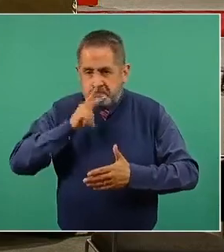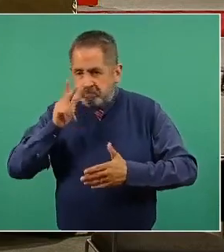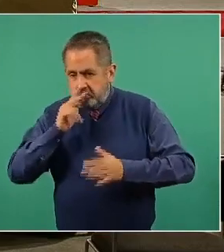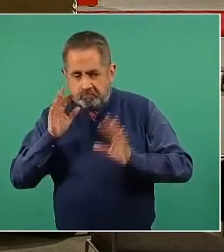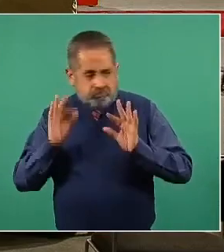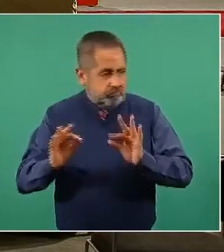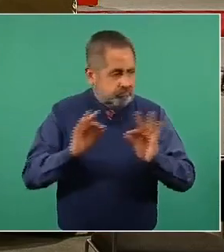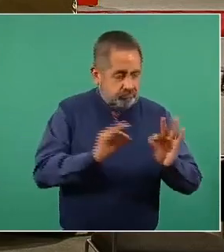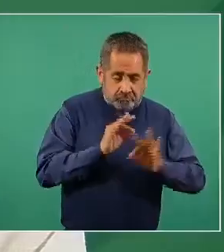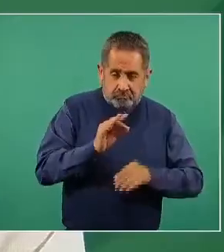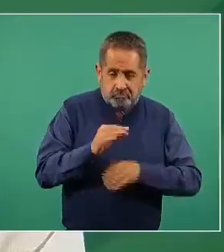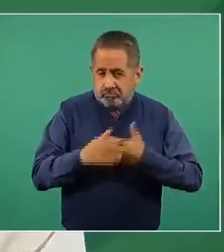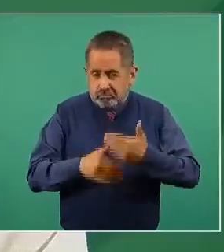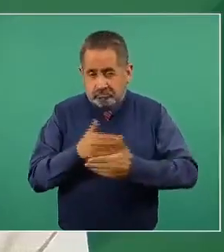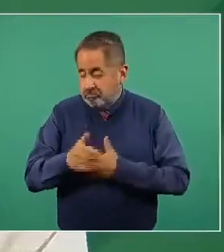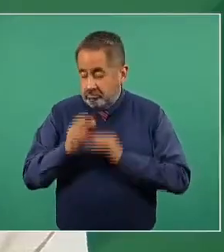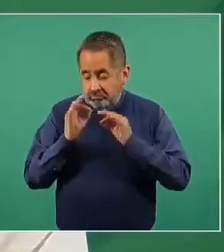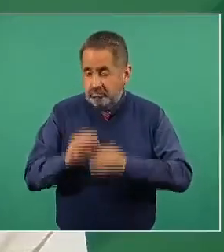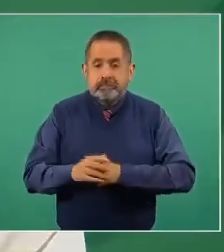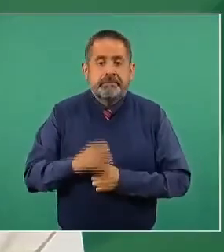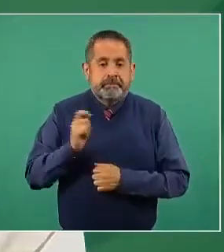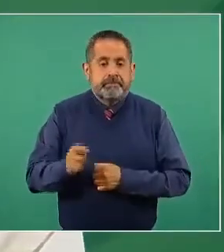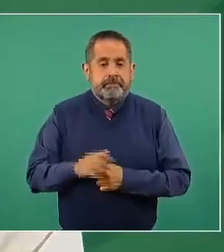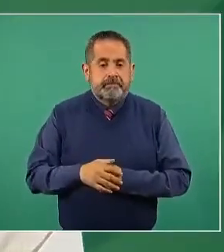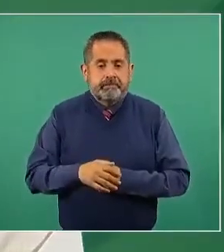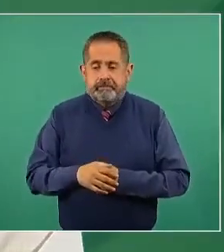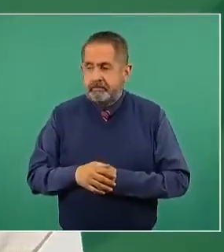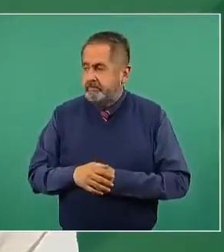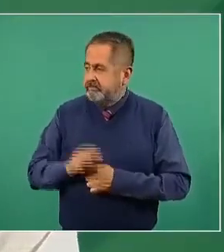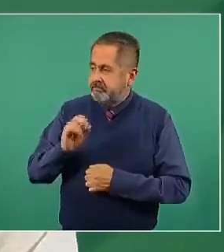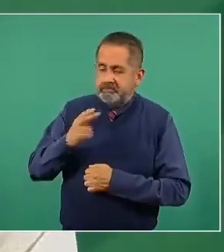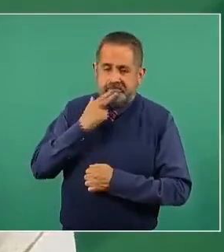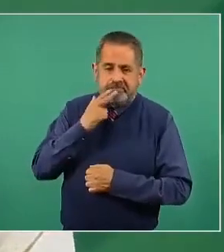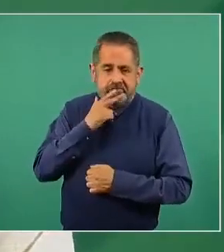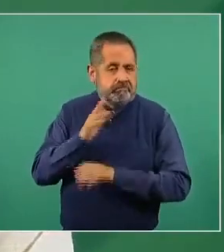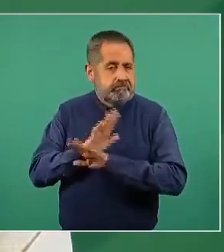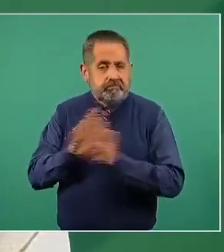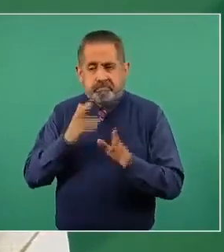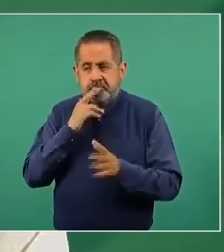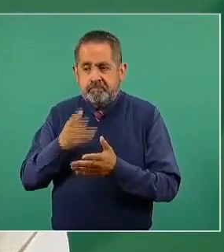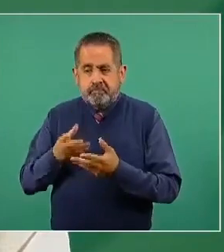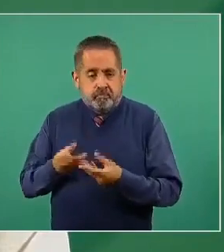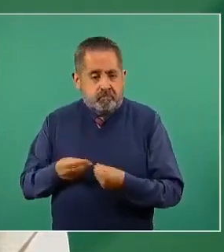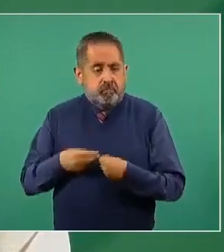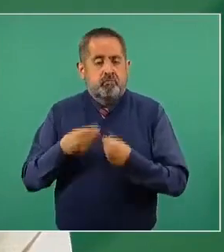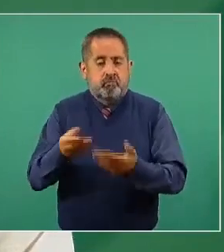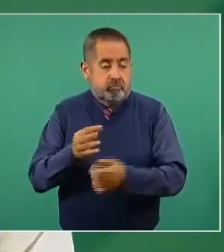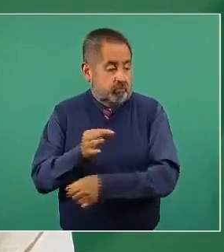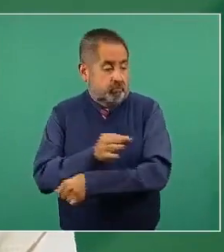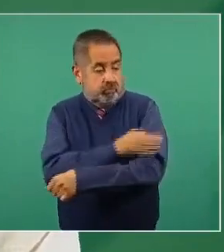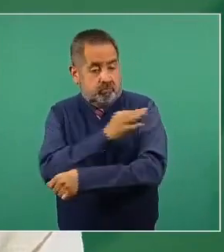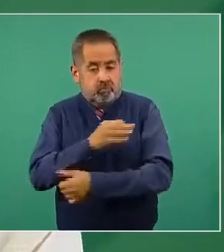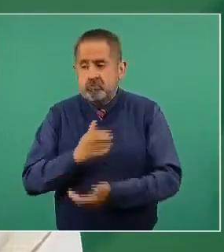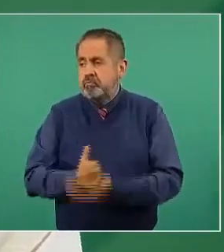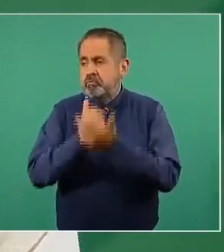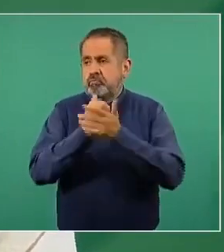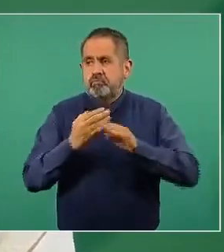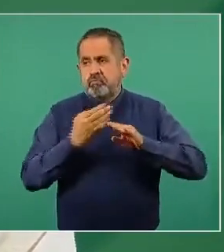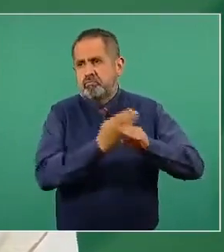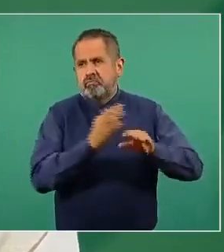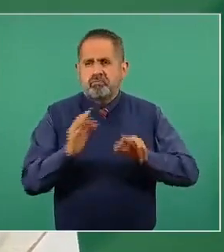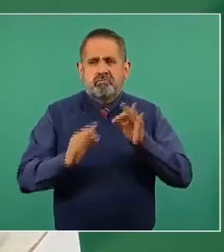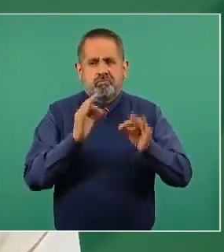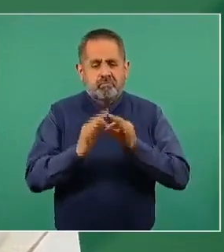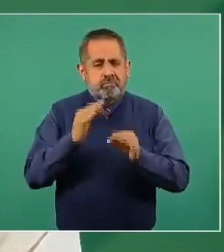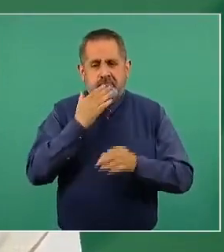científica, lo que podríamos observar es que la mayor contribución ya se logra desde la primera aplicación, y lo mismo